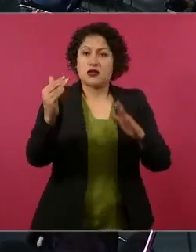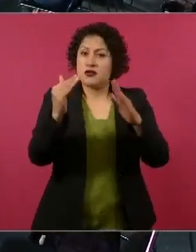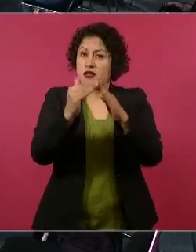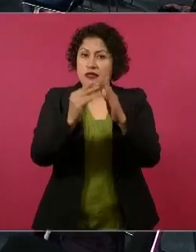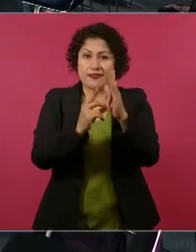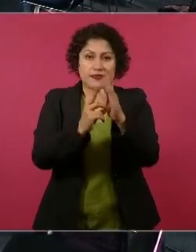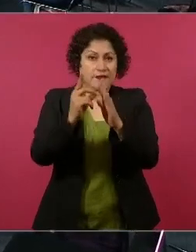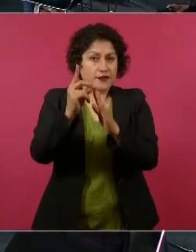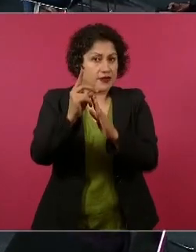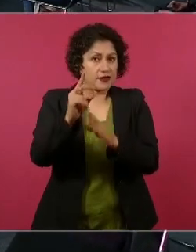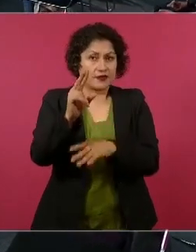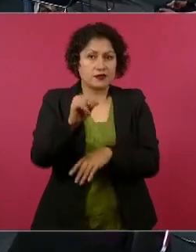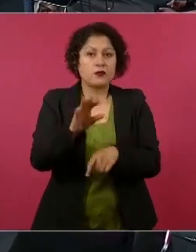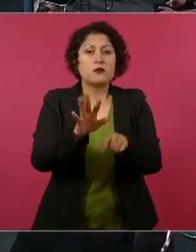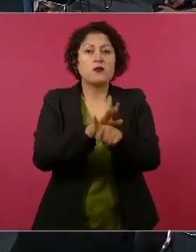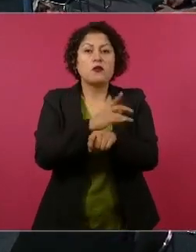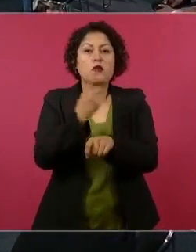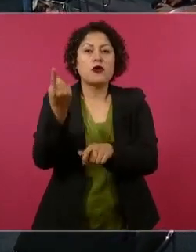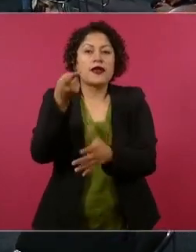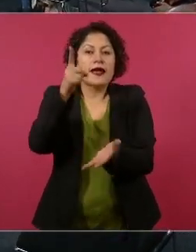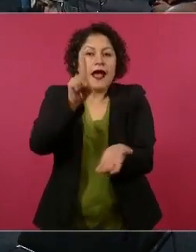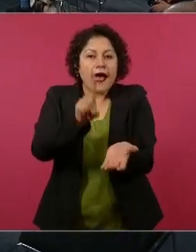porque todo era el negocio inmobiliario.